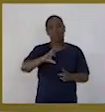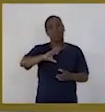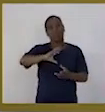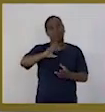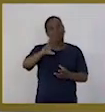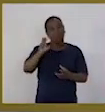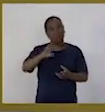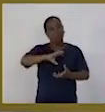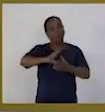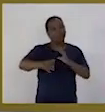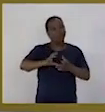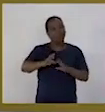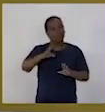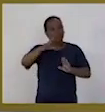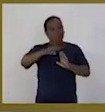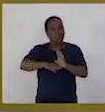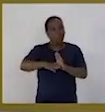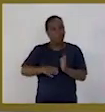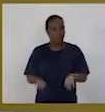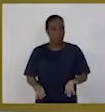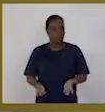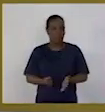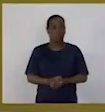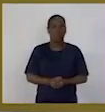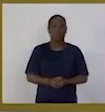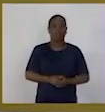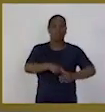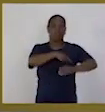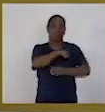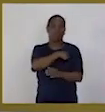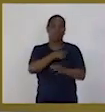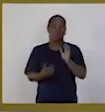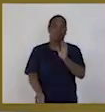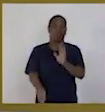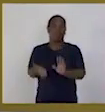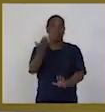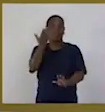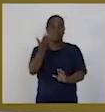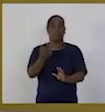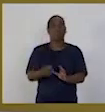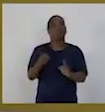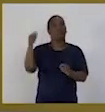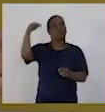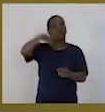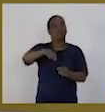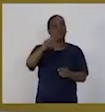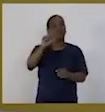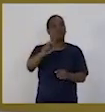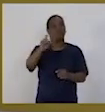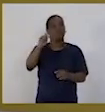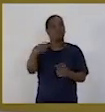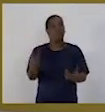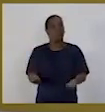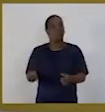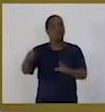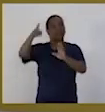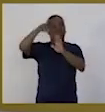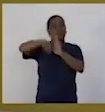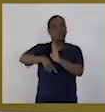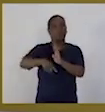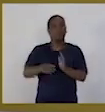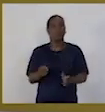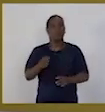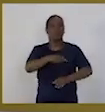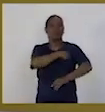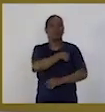la energía de activación que es menor, es que quiere decir que a menor energía de activación, cuando se introduce el catalizador, las